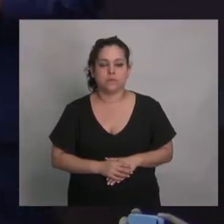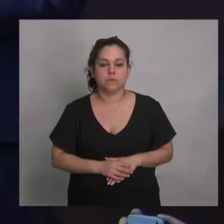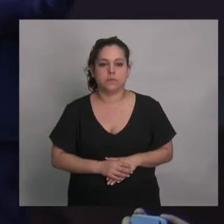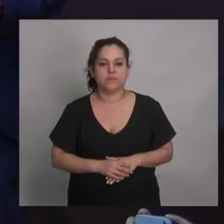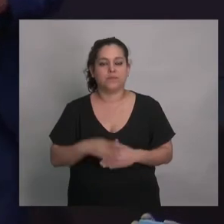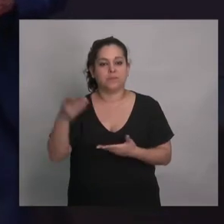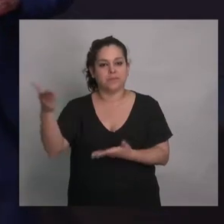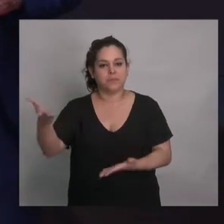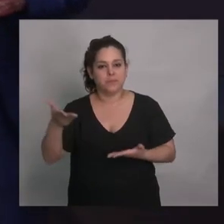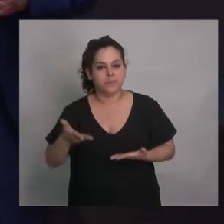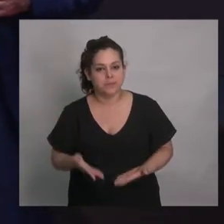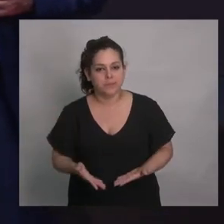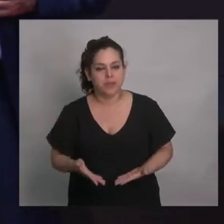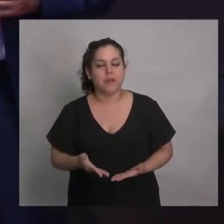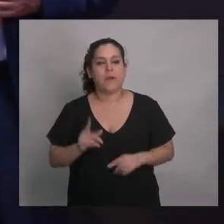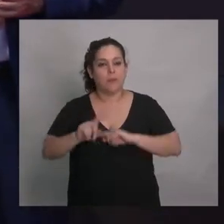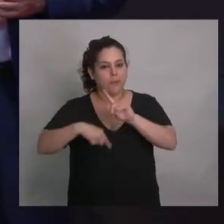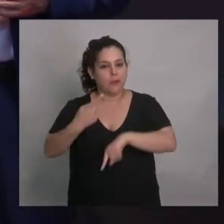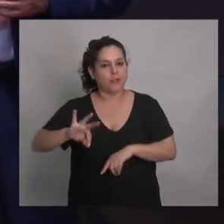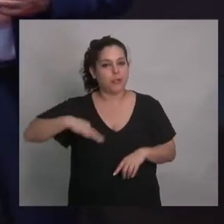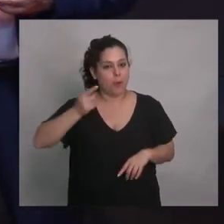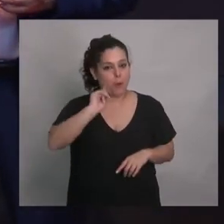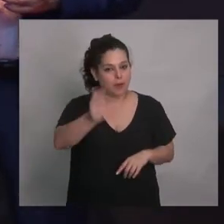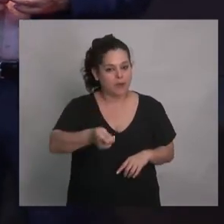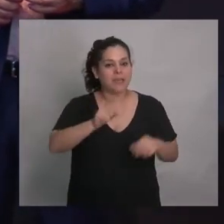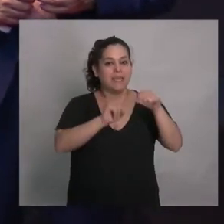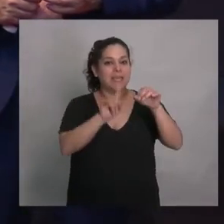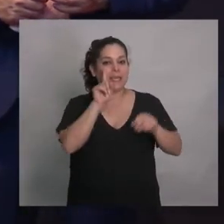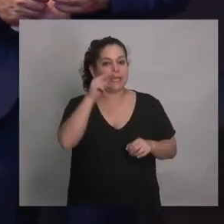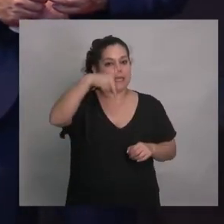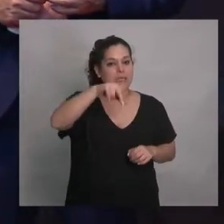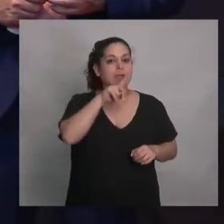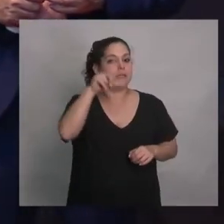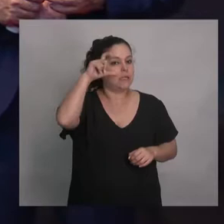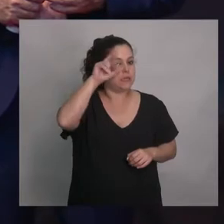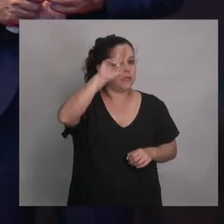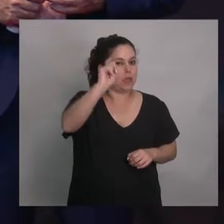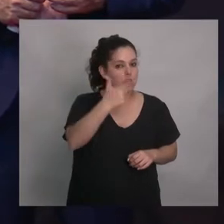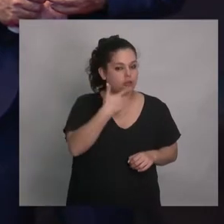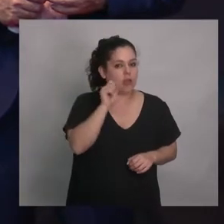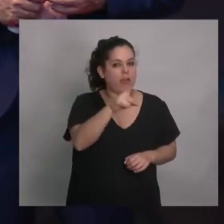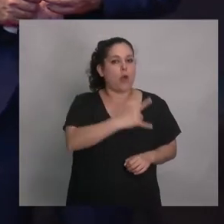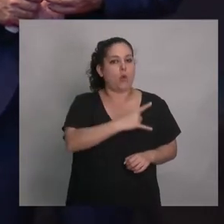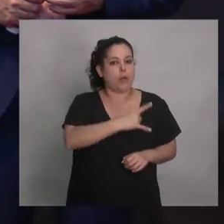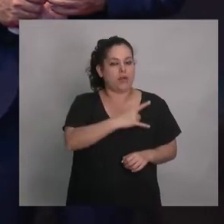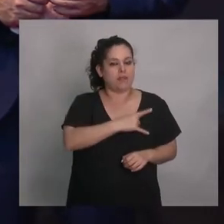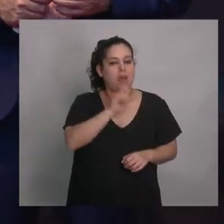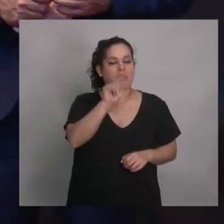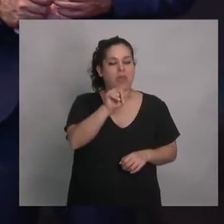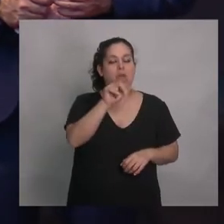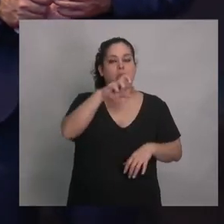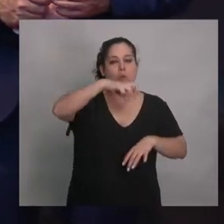y sé bien en el próximo premio es para ángel quintero de la universidad de puerto rico